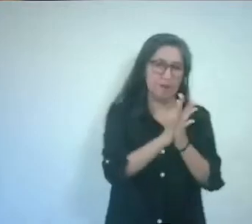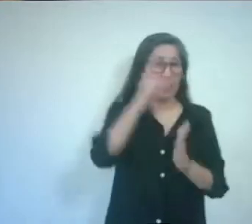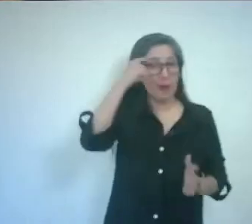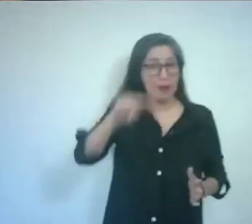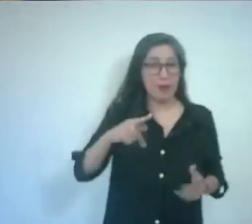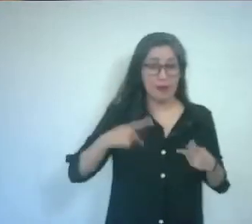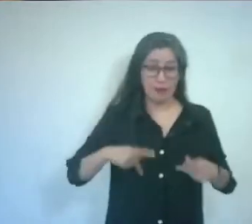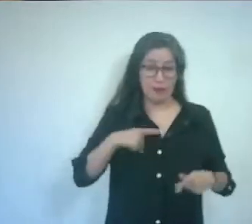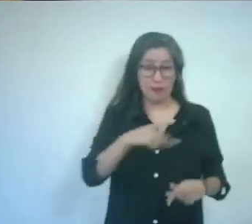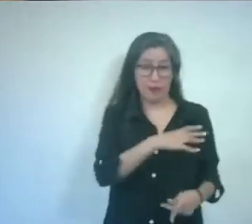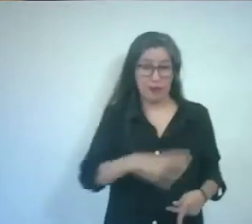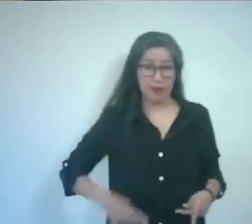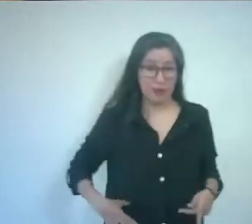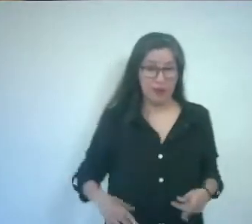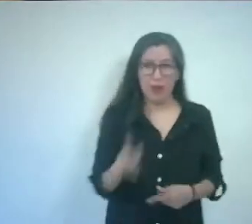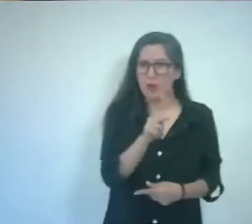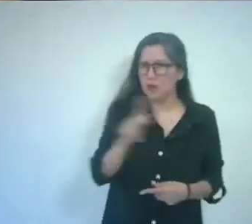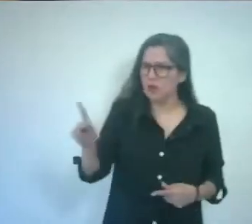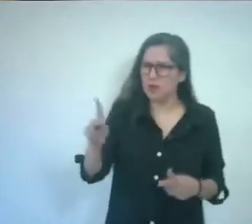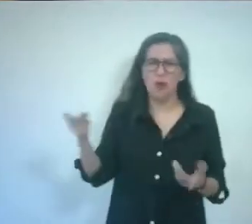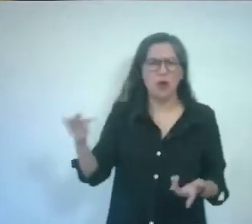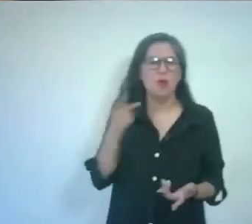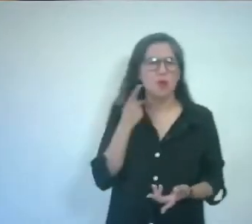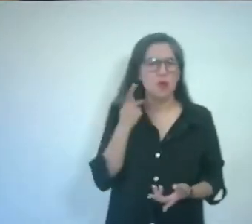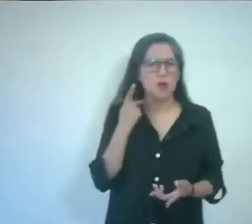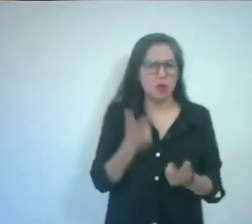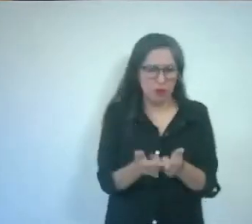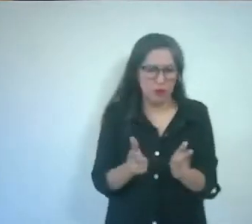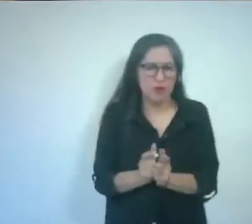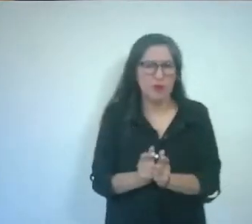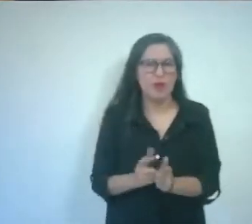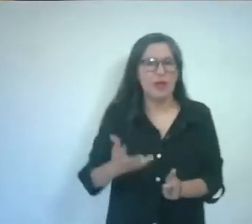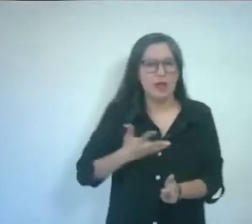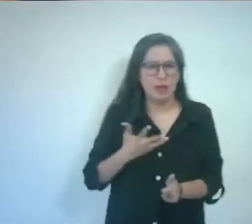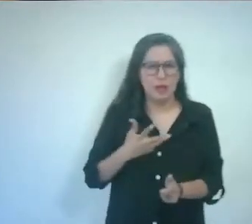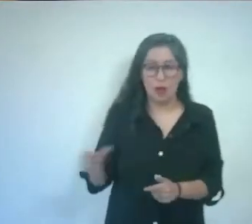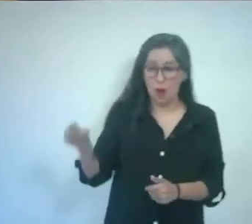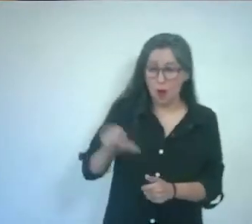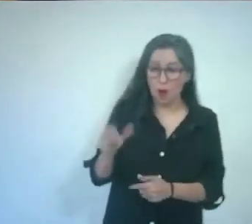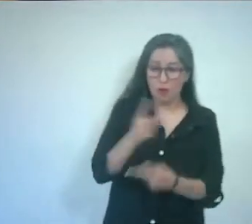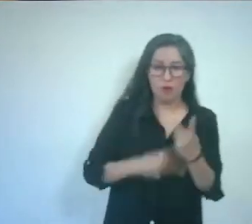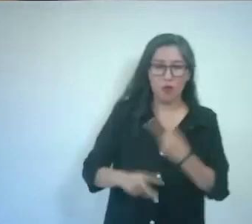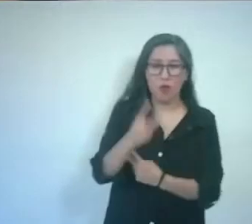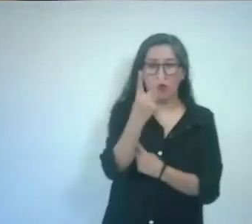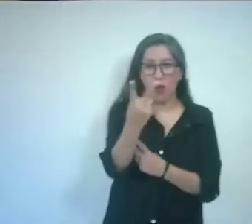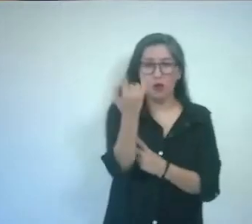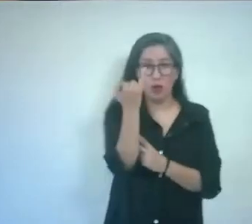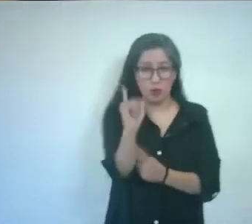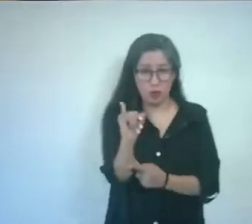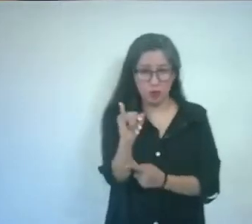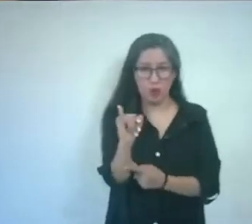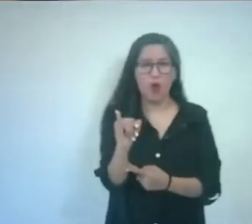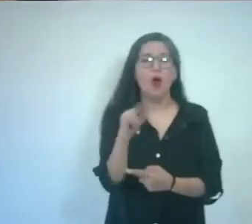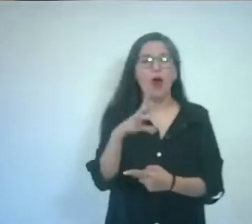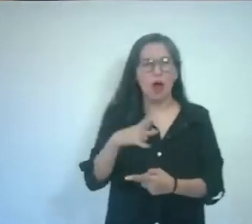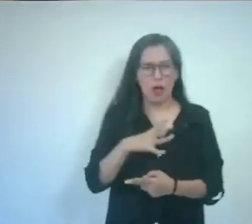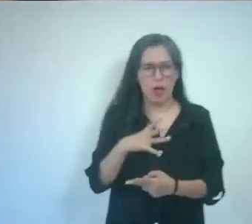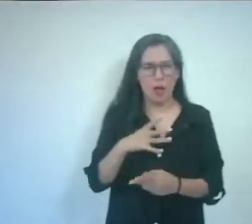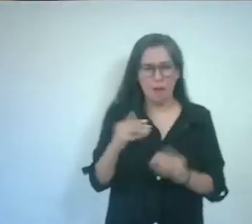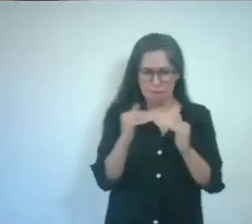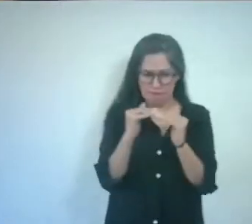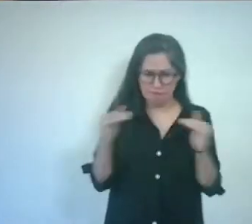candidatas de todos los partidos políticos se encuentren hoy, 2 de junio, en condiciones